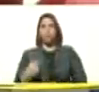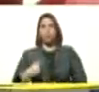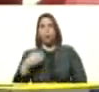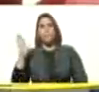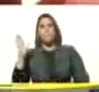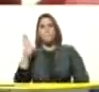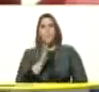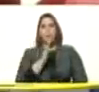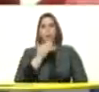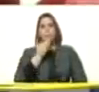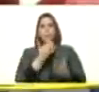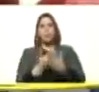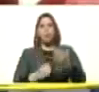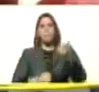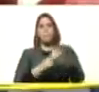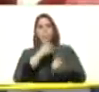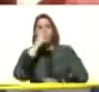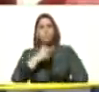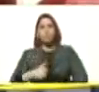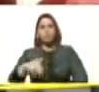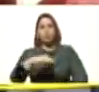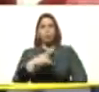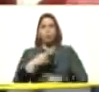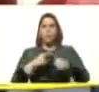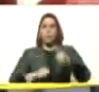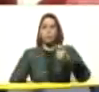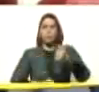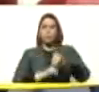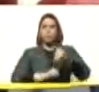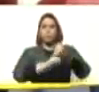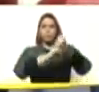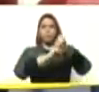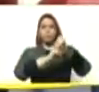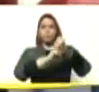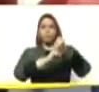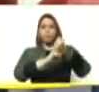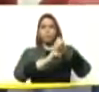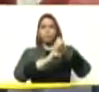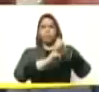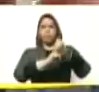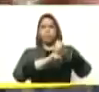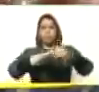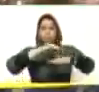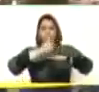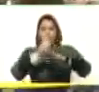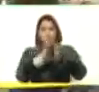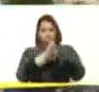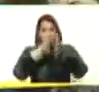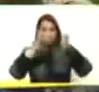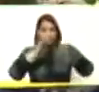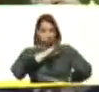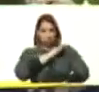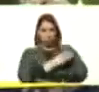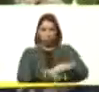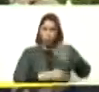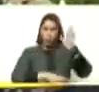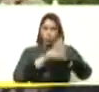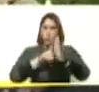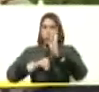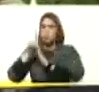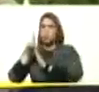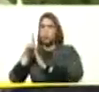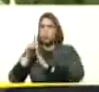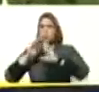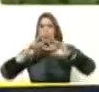apoyo del pueblo para impulsar con la mayor fortaleza el desarrollo de